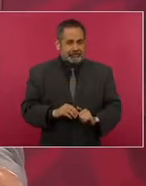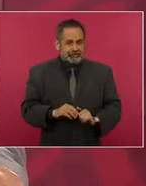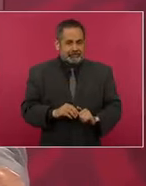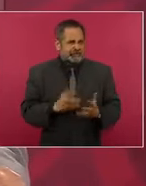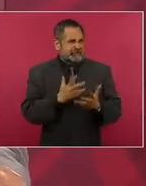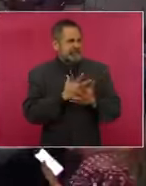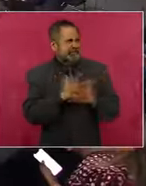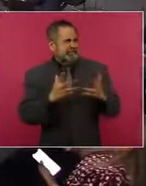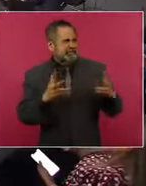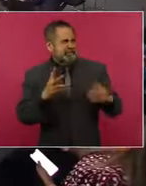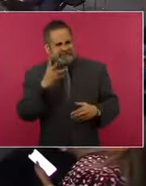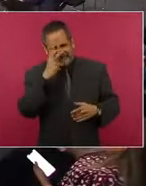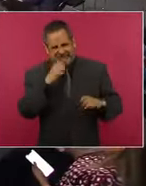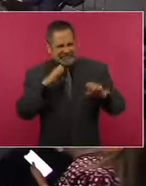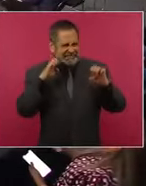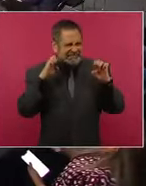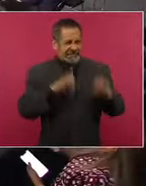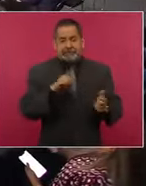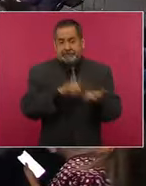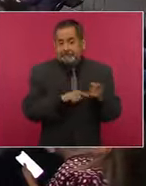una mansión